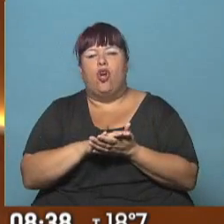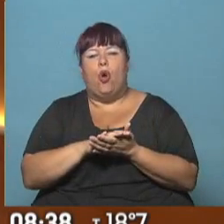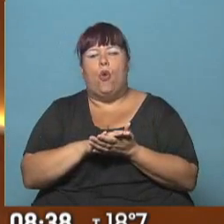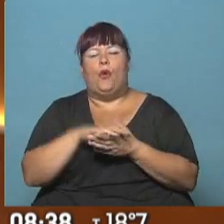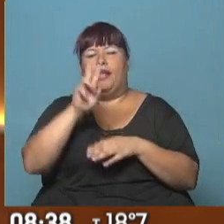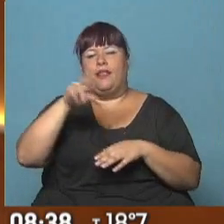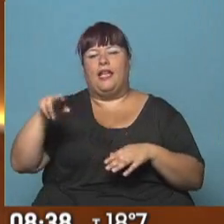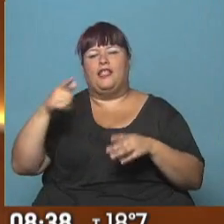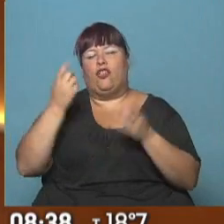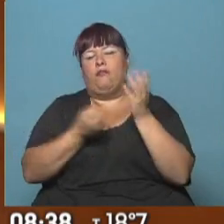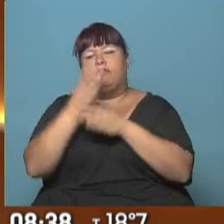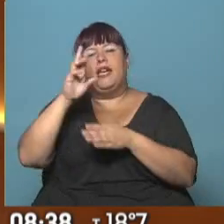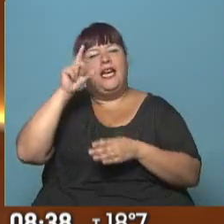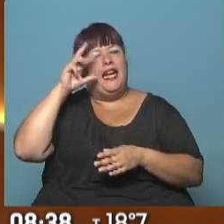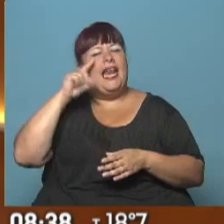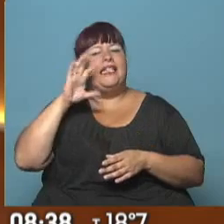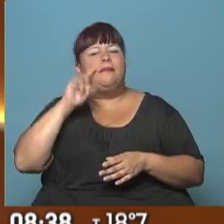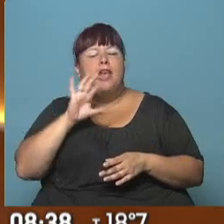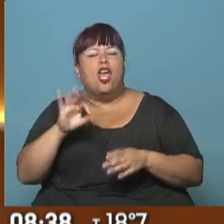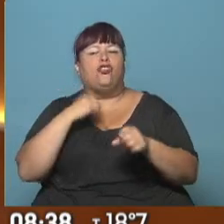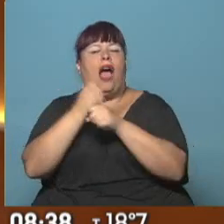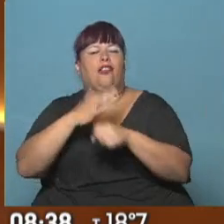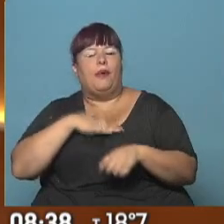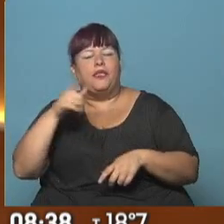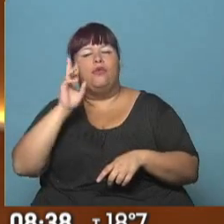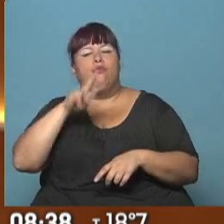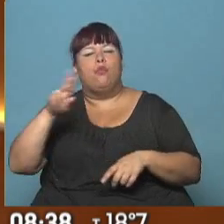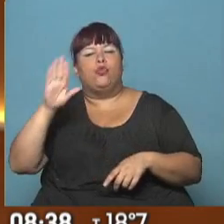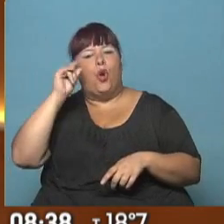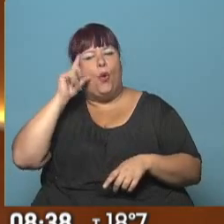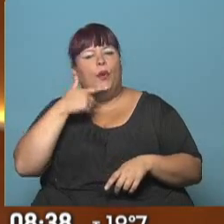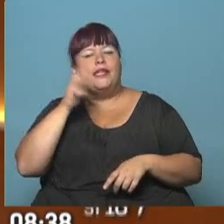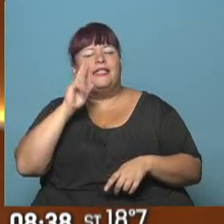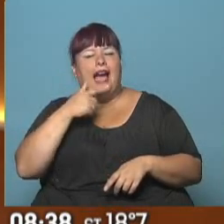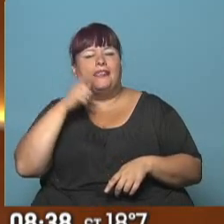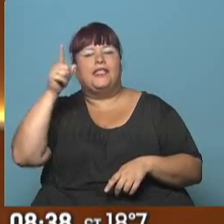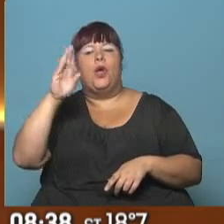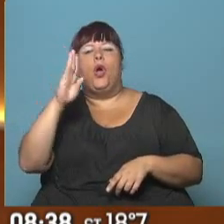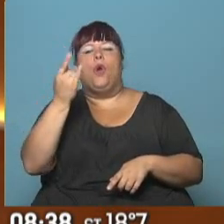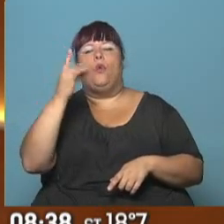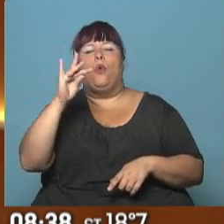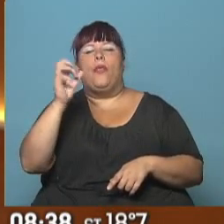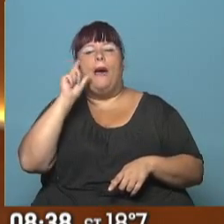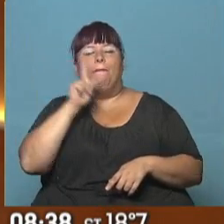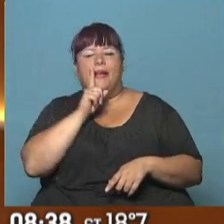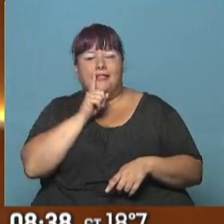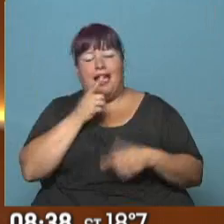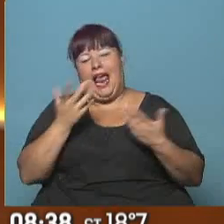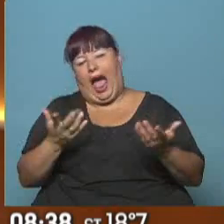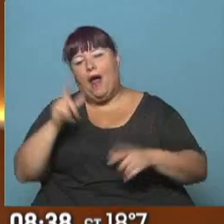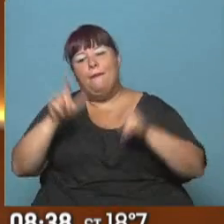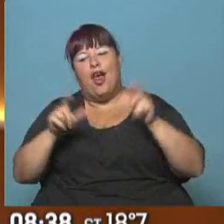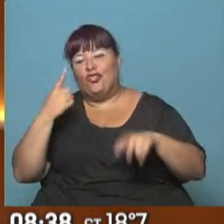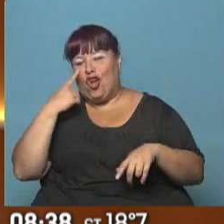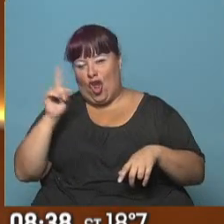obras maestras del Renacimiento hasta el Romanticismo del Museo de Bellas Artes de Budapest. Obvio que mucha gente